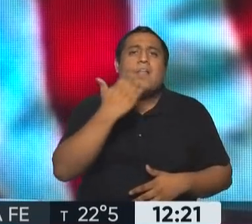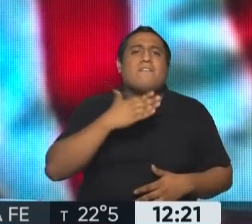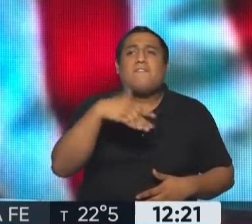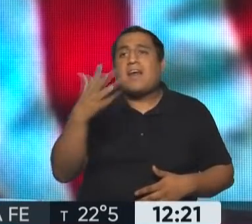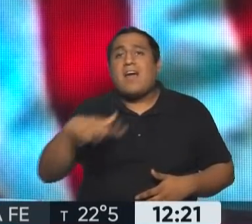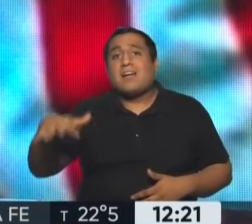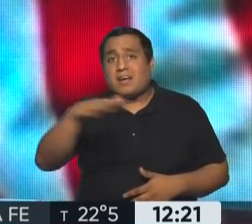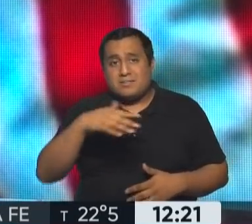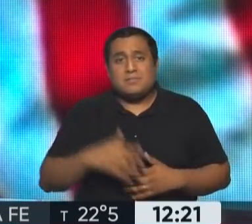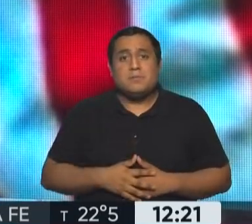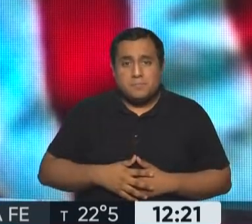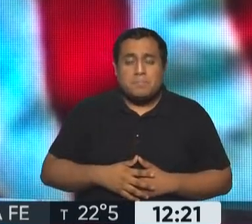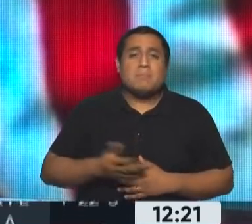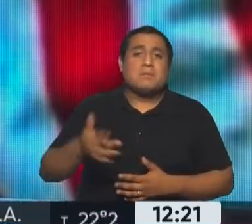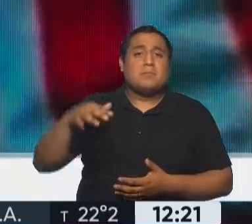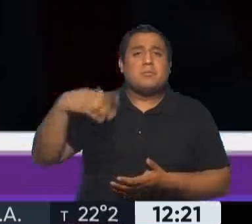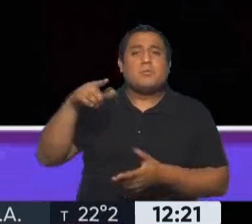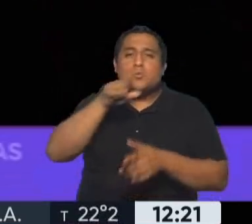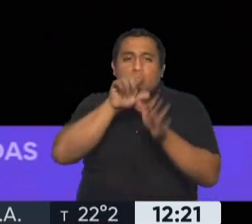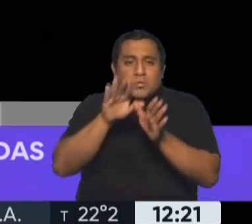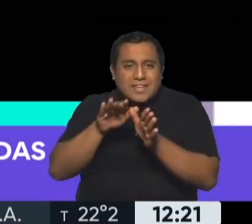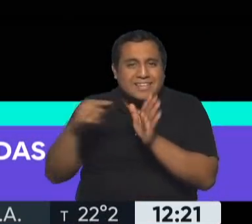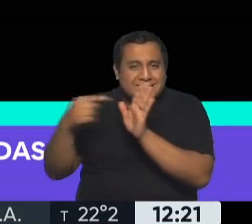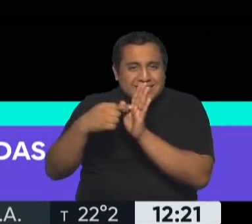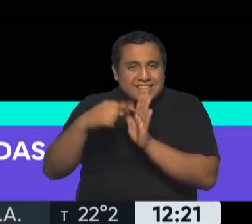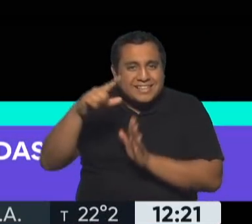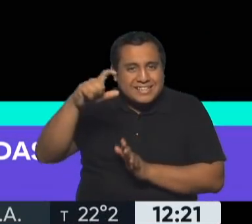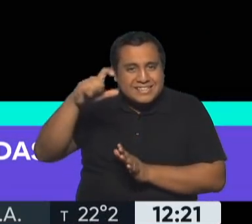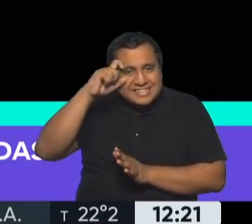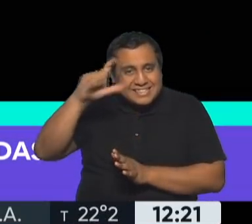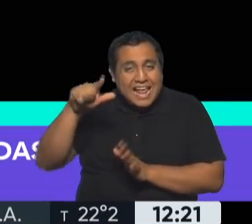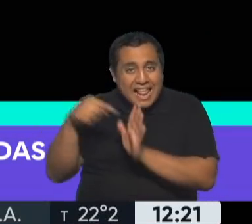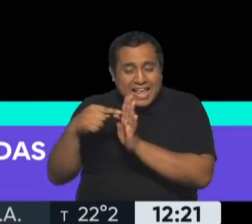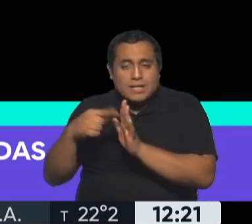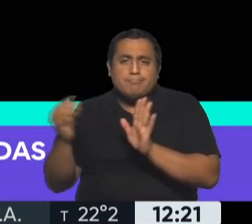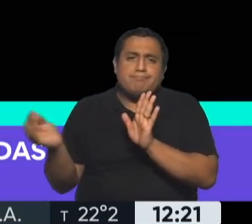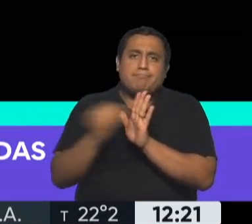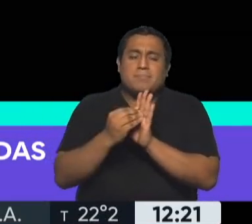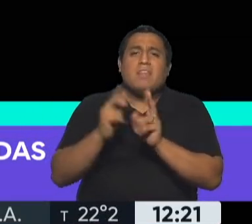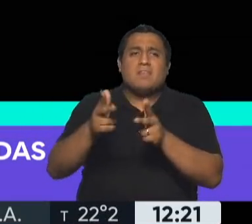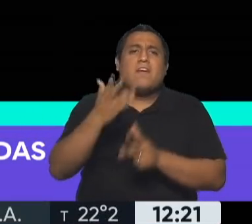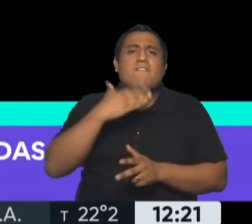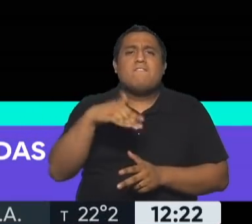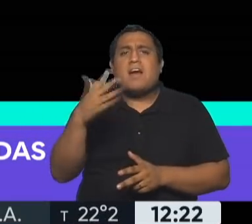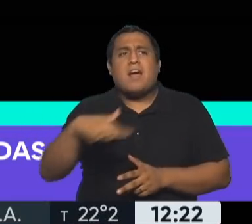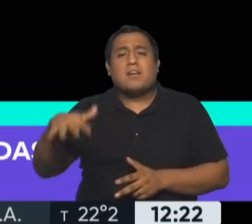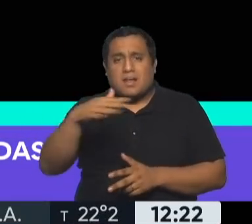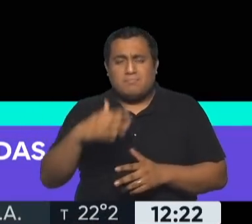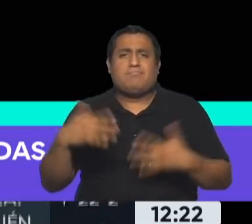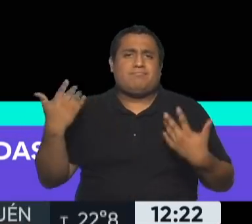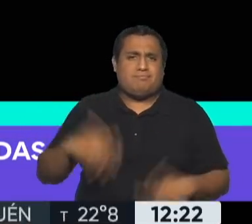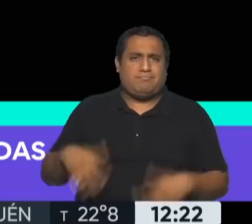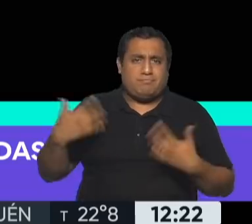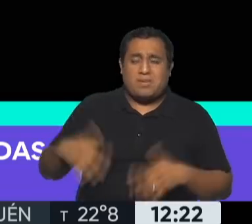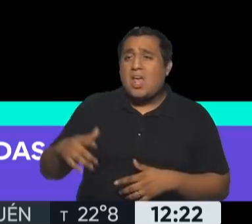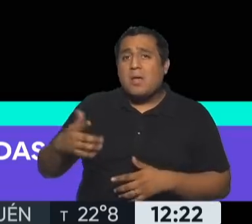ejemplo, desde el CELS están escribiendo a través de Twitter. Otra de las cuestiones que queríamos resaltar, esto ocurrió en el barrio de Barracas, la intervención de brigadas